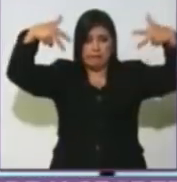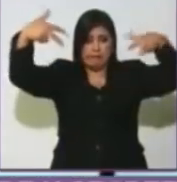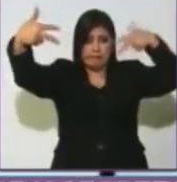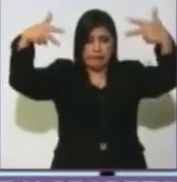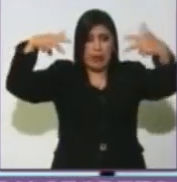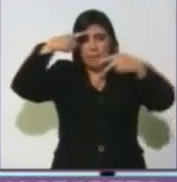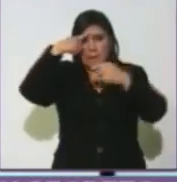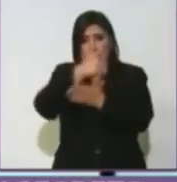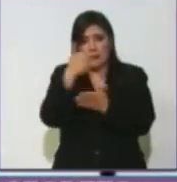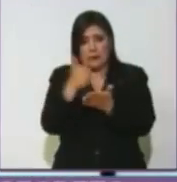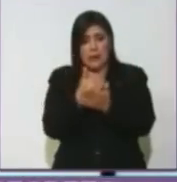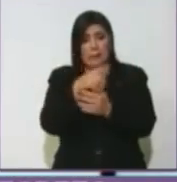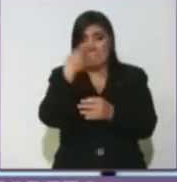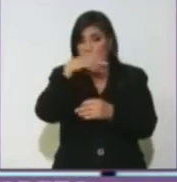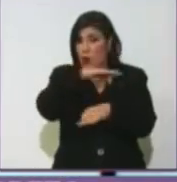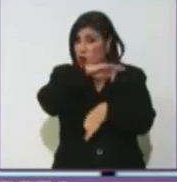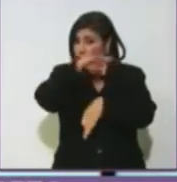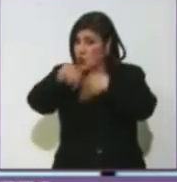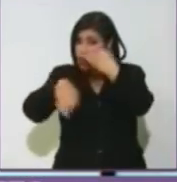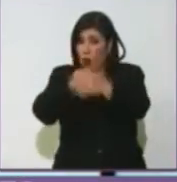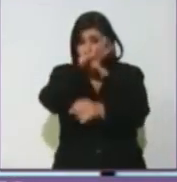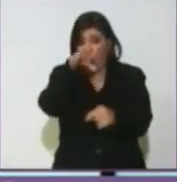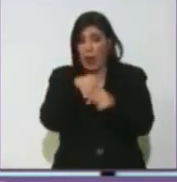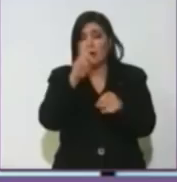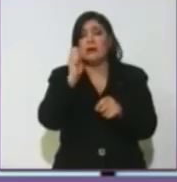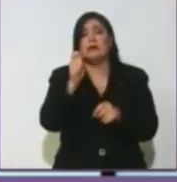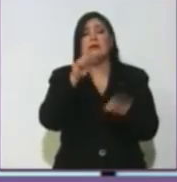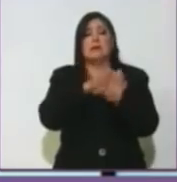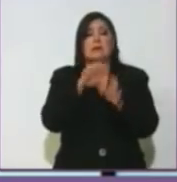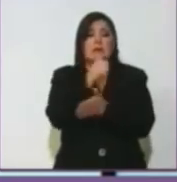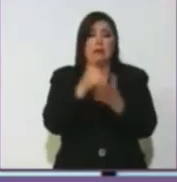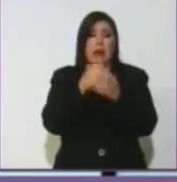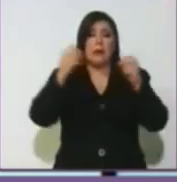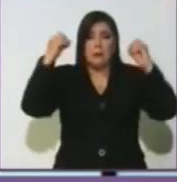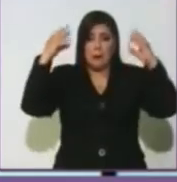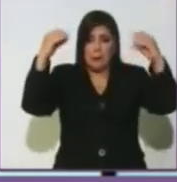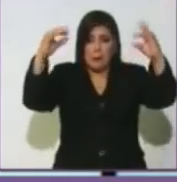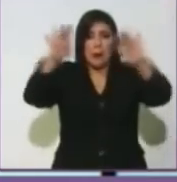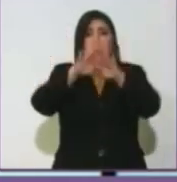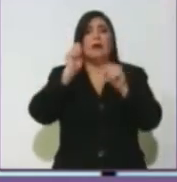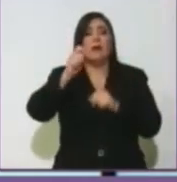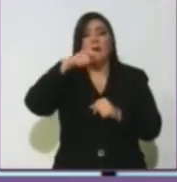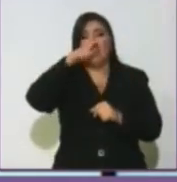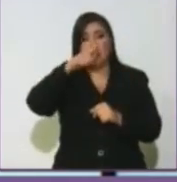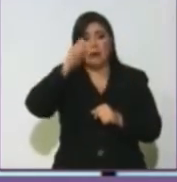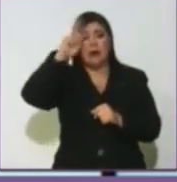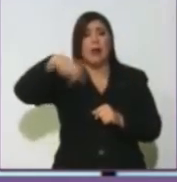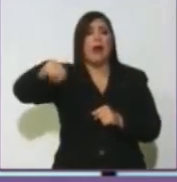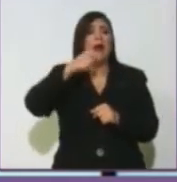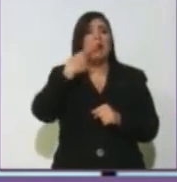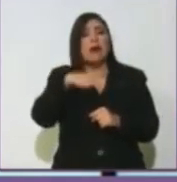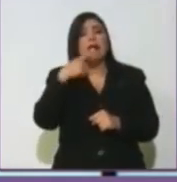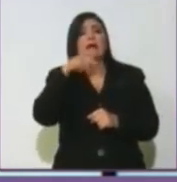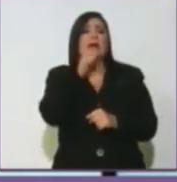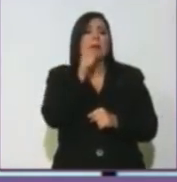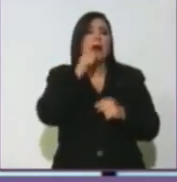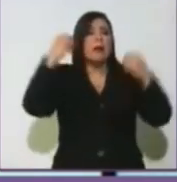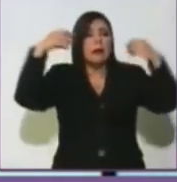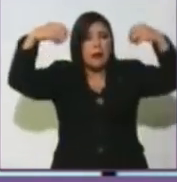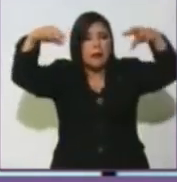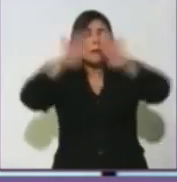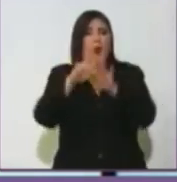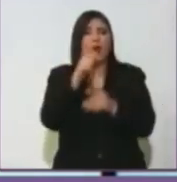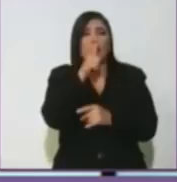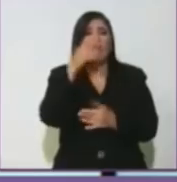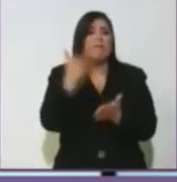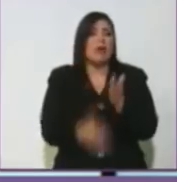pero toda la ciudad alumbrada el 50% de la gente se queja por falta de alumbrado esas cámaras que